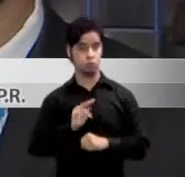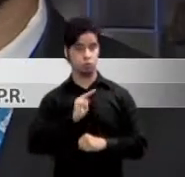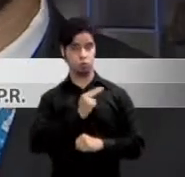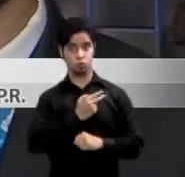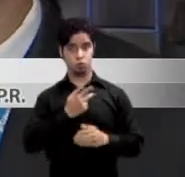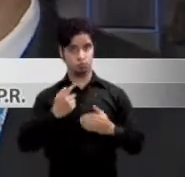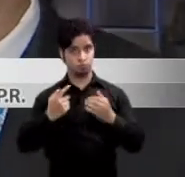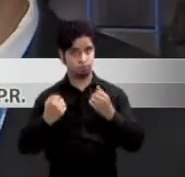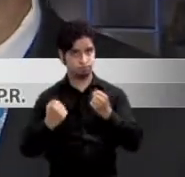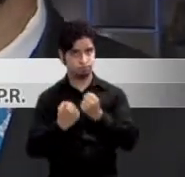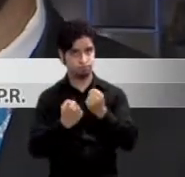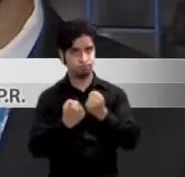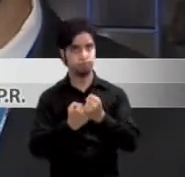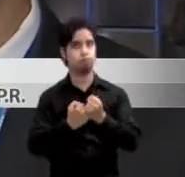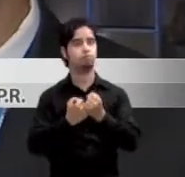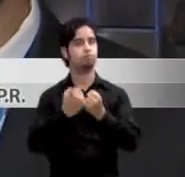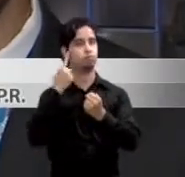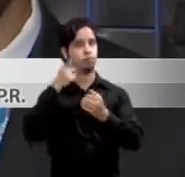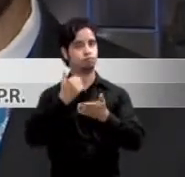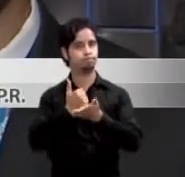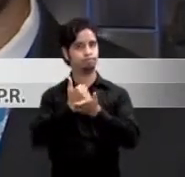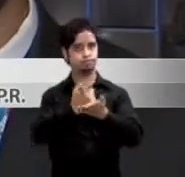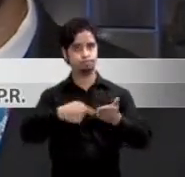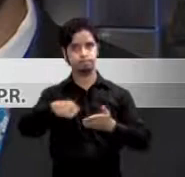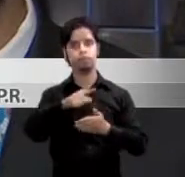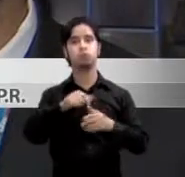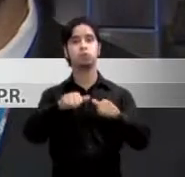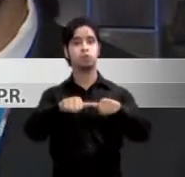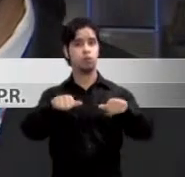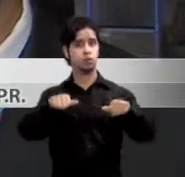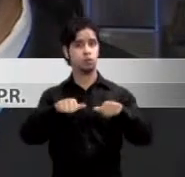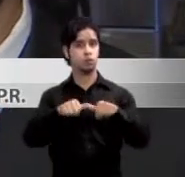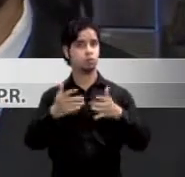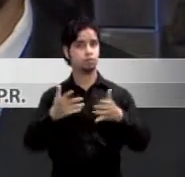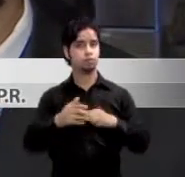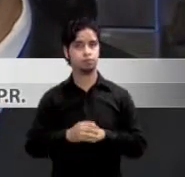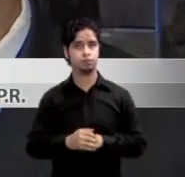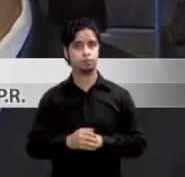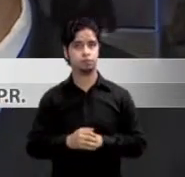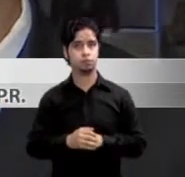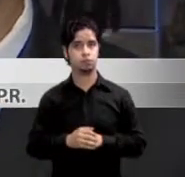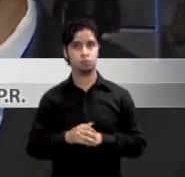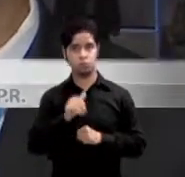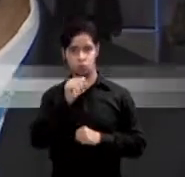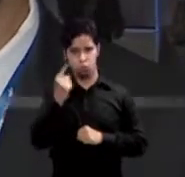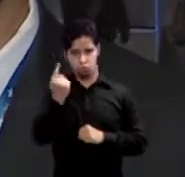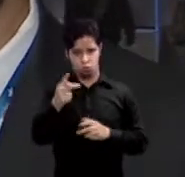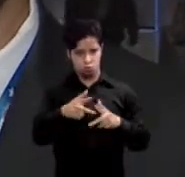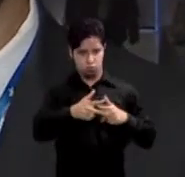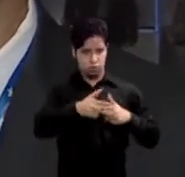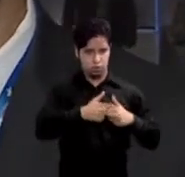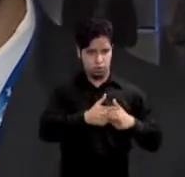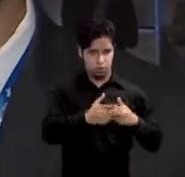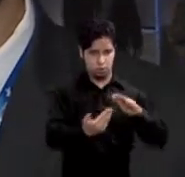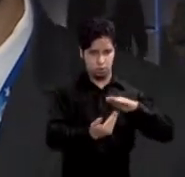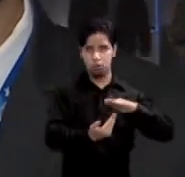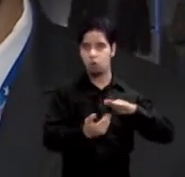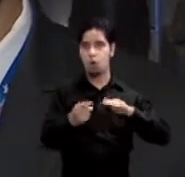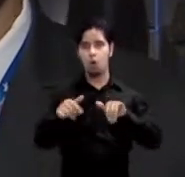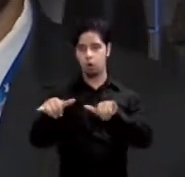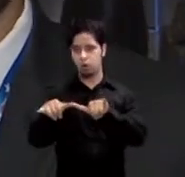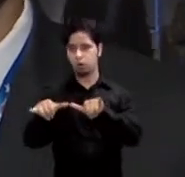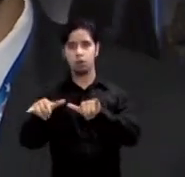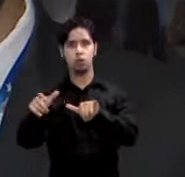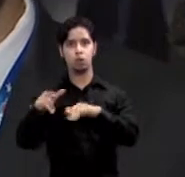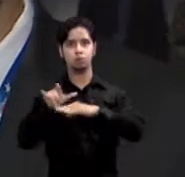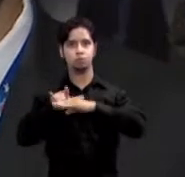even. Necesitamos satisfacer estas necesidades en áreas no solo a mecánicos de nivel básico o ingenieros en el campo